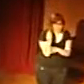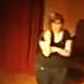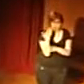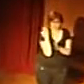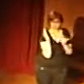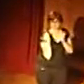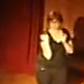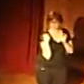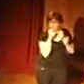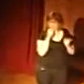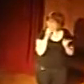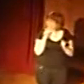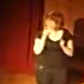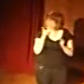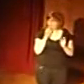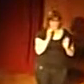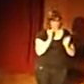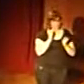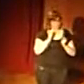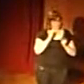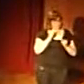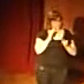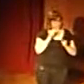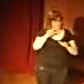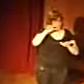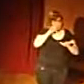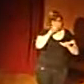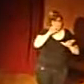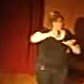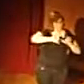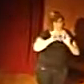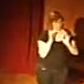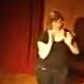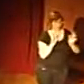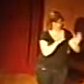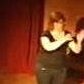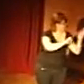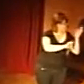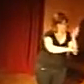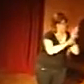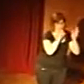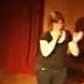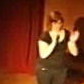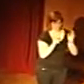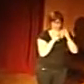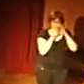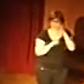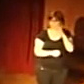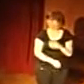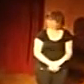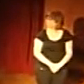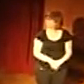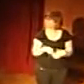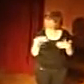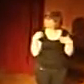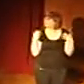tenían origen el museo y las canalizaciones del riego para los árboles en los alcorques como como como estaban situadas No pues